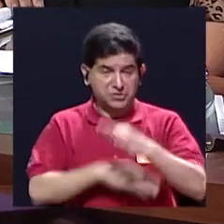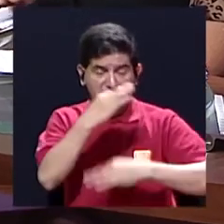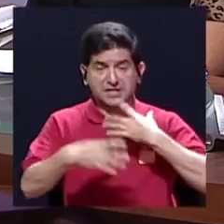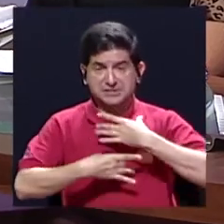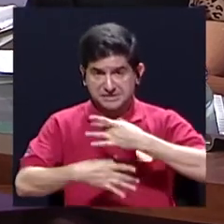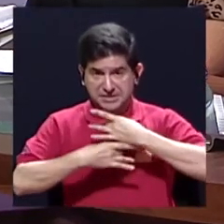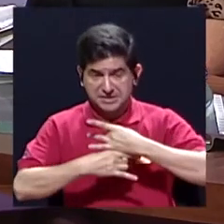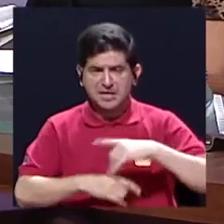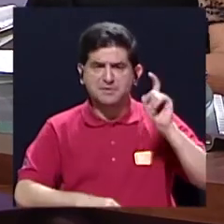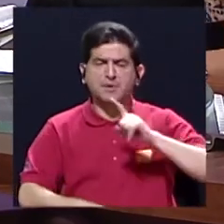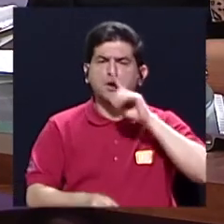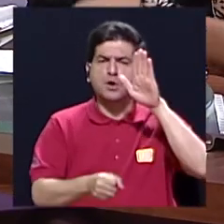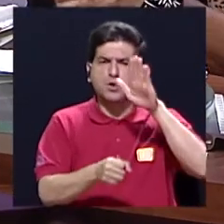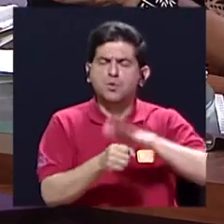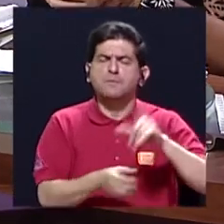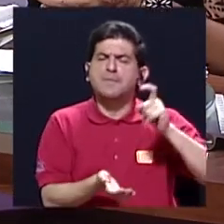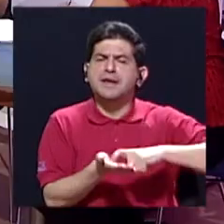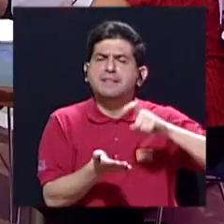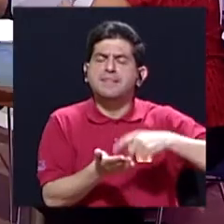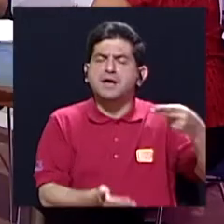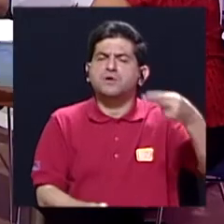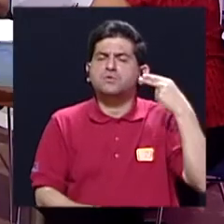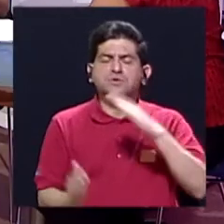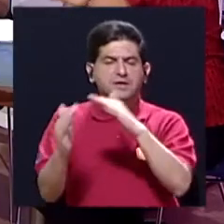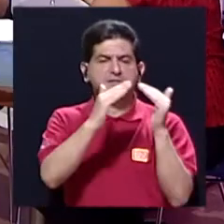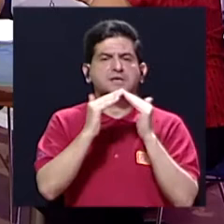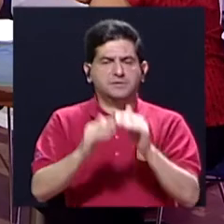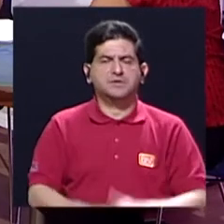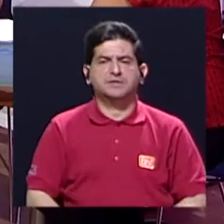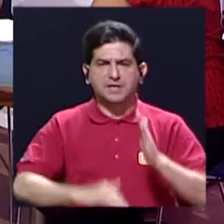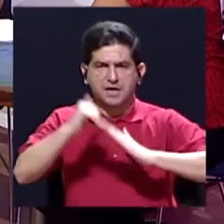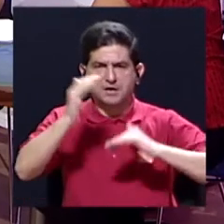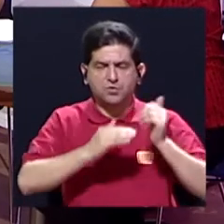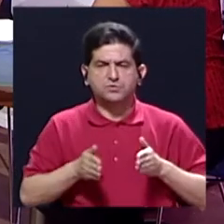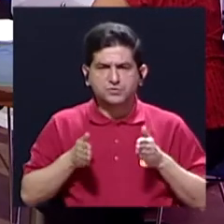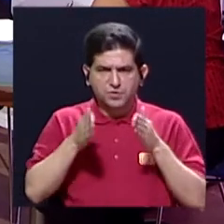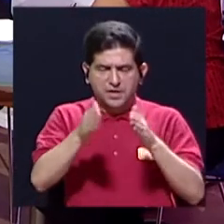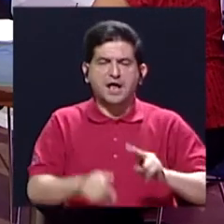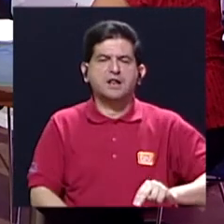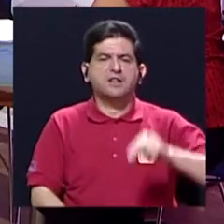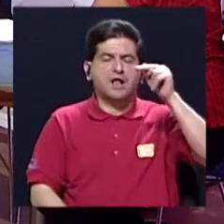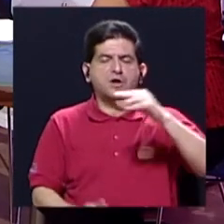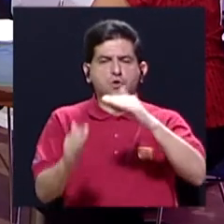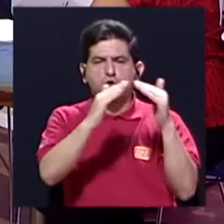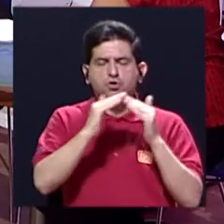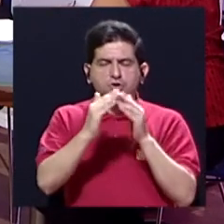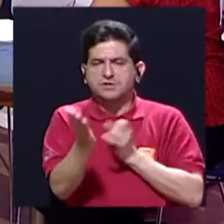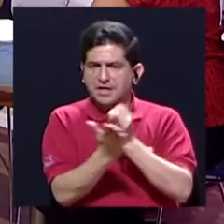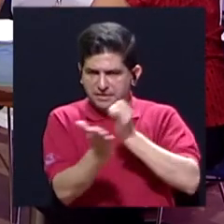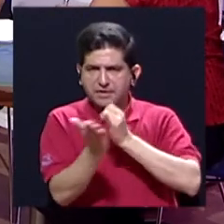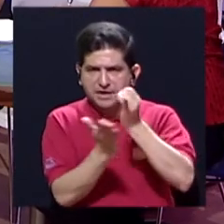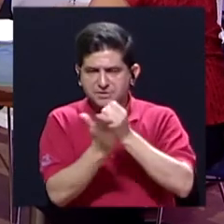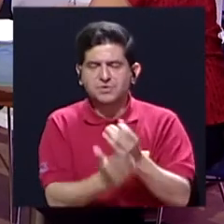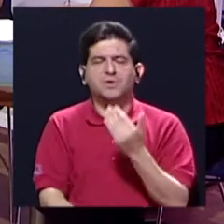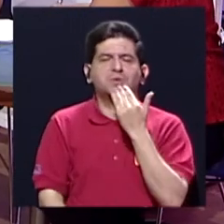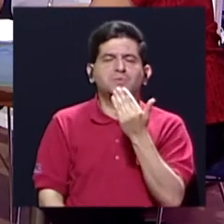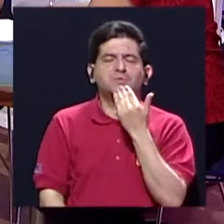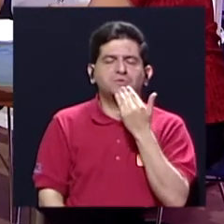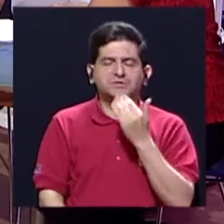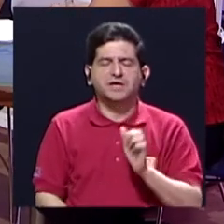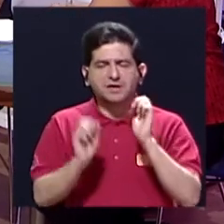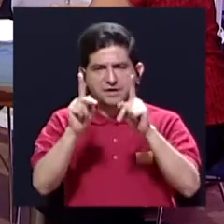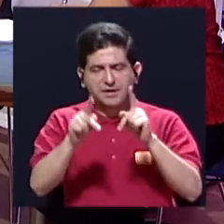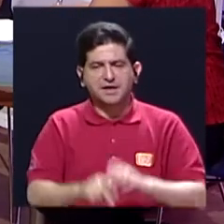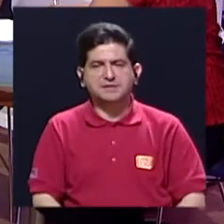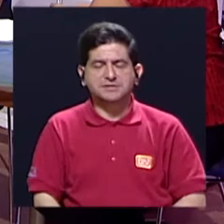estos, debería cumplir con deudas históricas con la comunidad, como construir las aceras de la parte norte de la ciudad de la investigación. Muchas gracias por el espacio